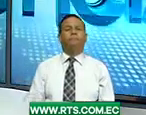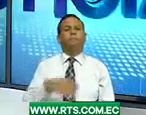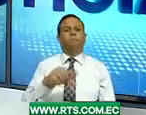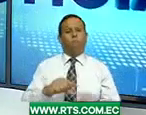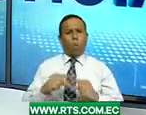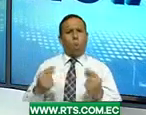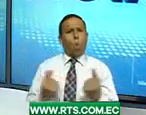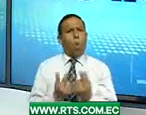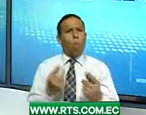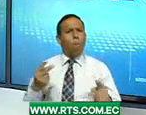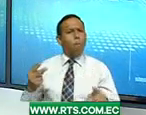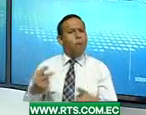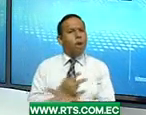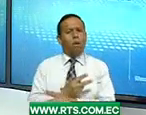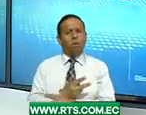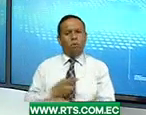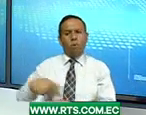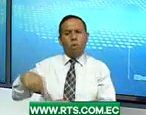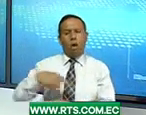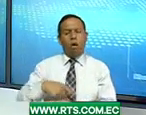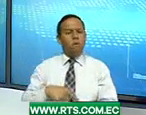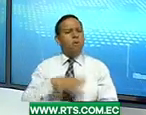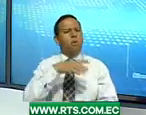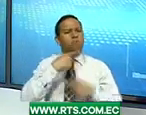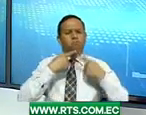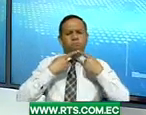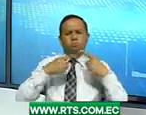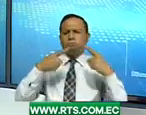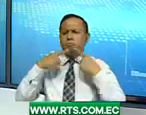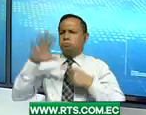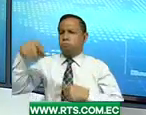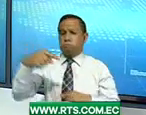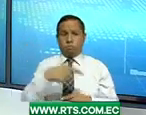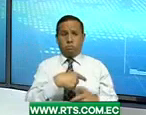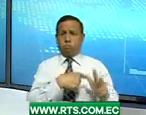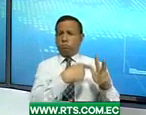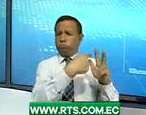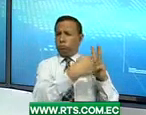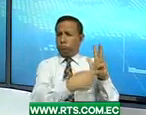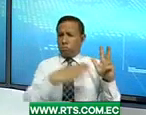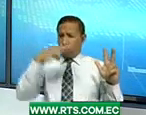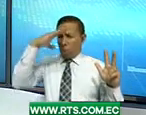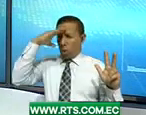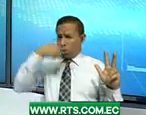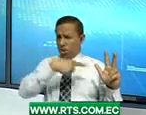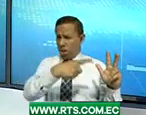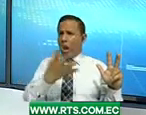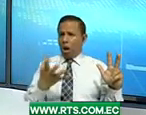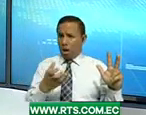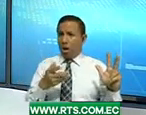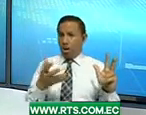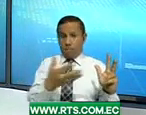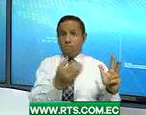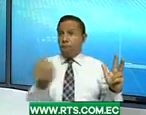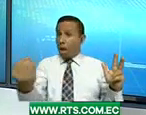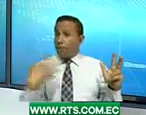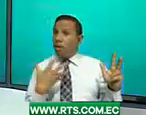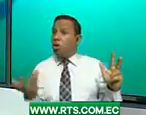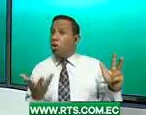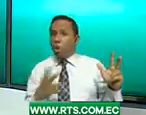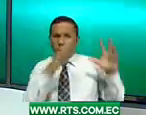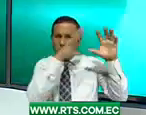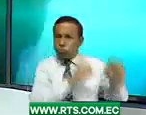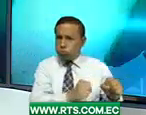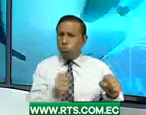Bandas criminales ofrecen 10 mil dólares por la cabeza de 3 policías. Los zampones dejaron panfletos en